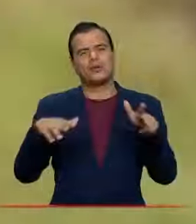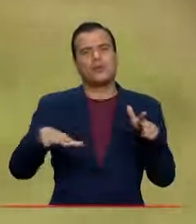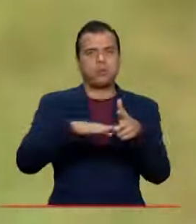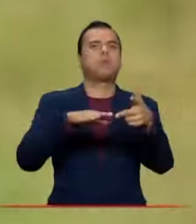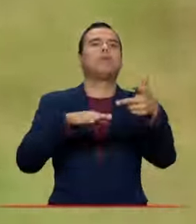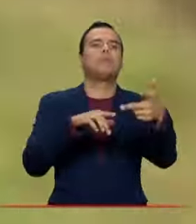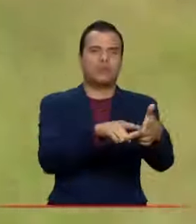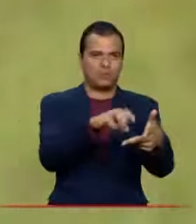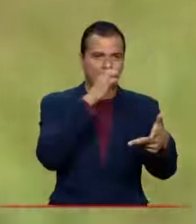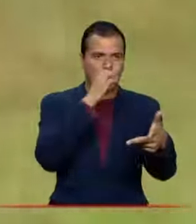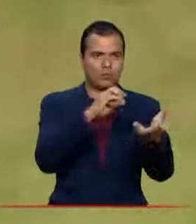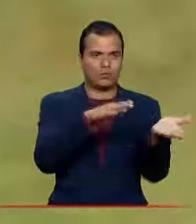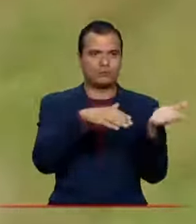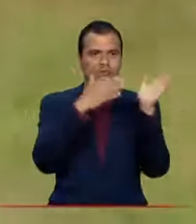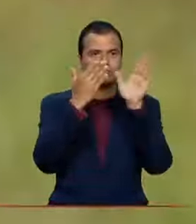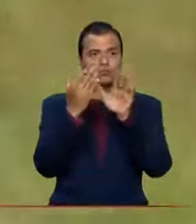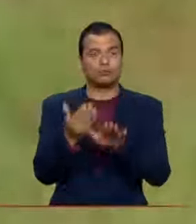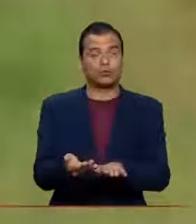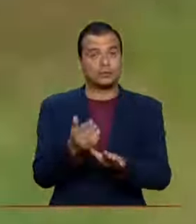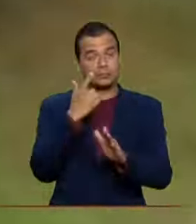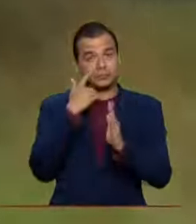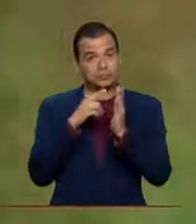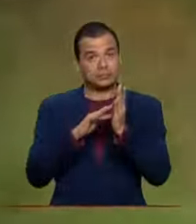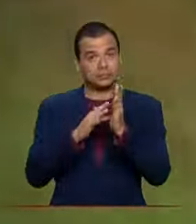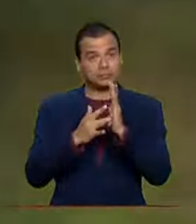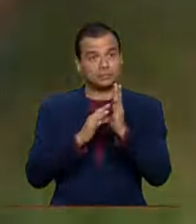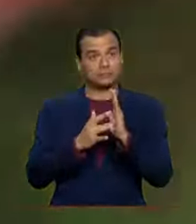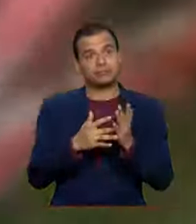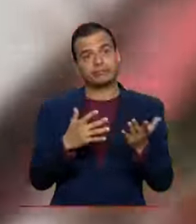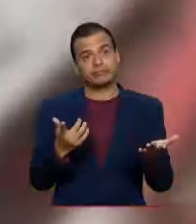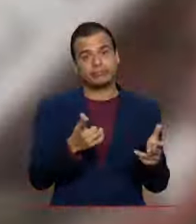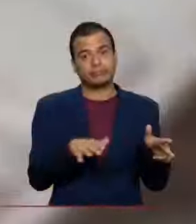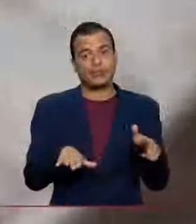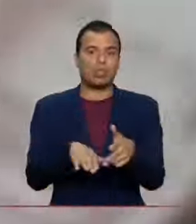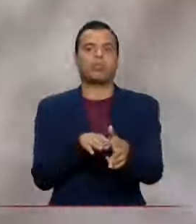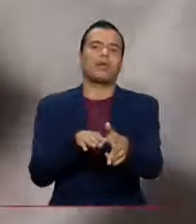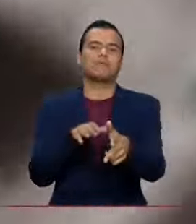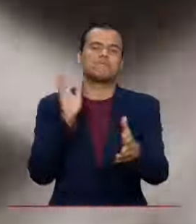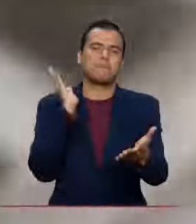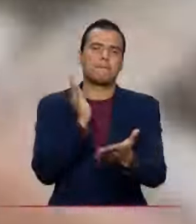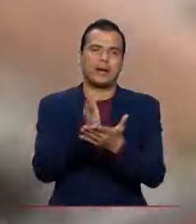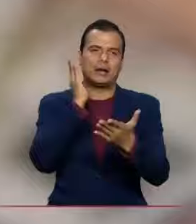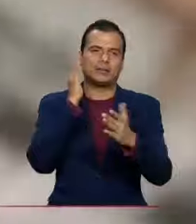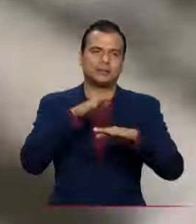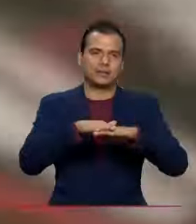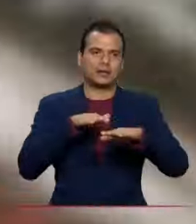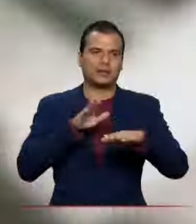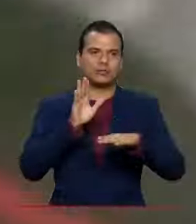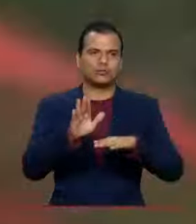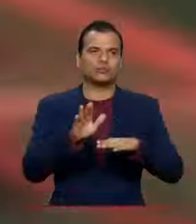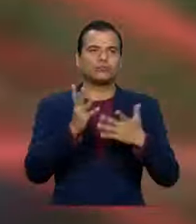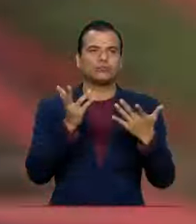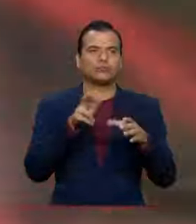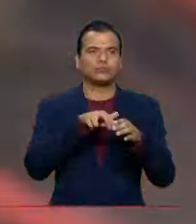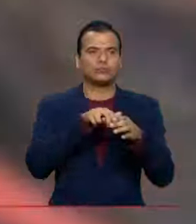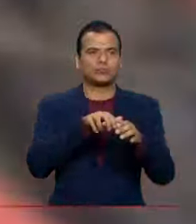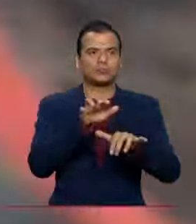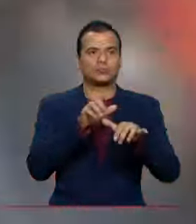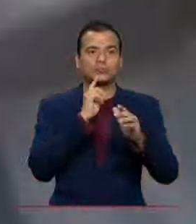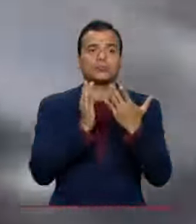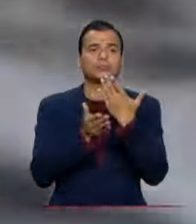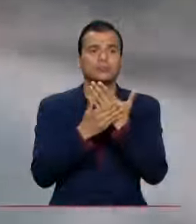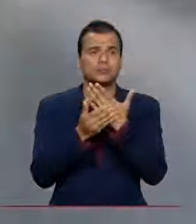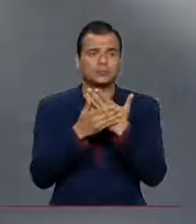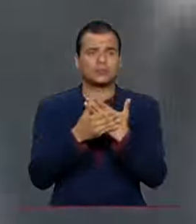conduce a Candelaria. Una de las hipótesis sería una posible invasión de carril. Desde la Secretaría de Tránsito de Palmira aseguran que los días de